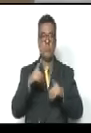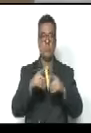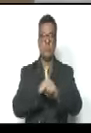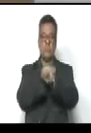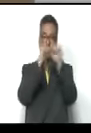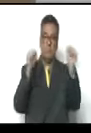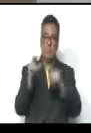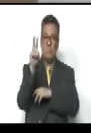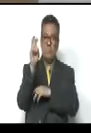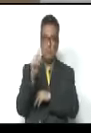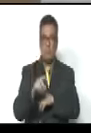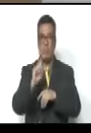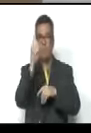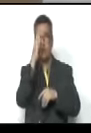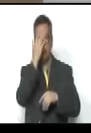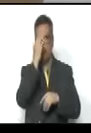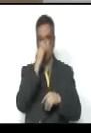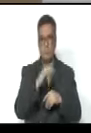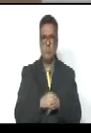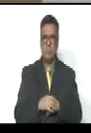temprano como el viernes 1 de marzo,